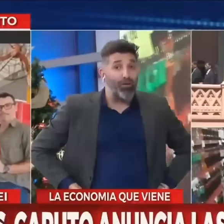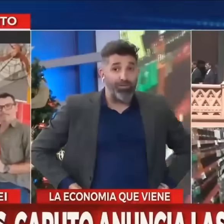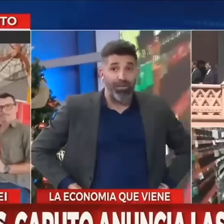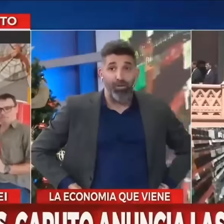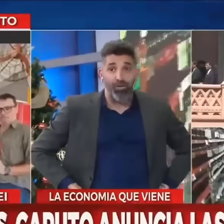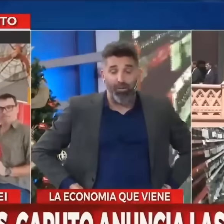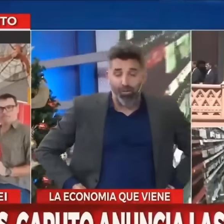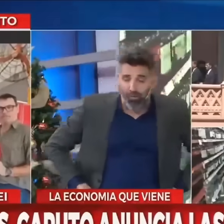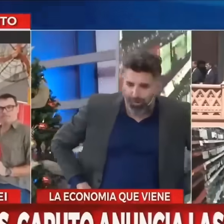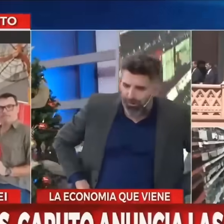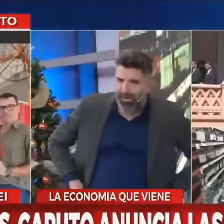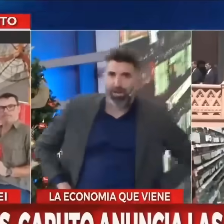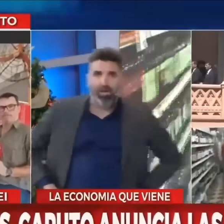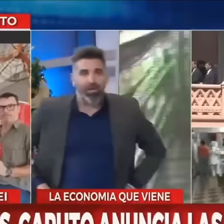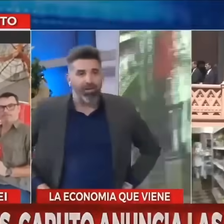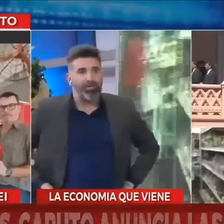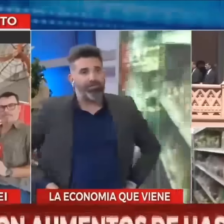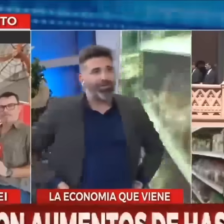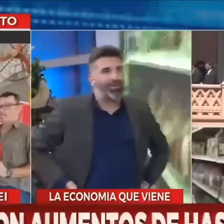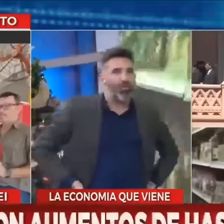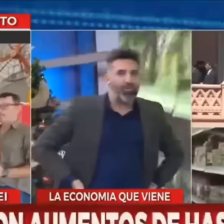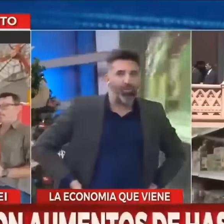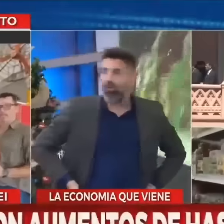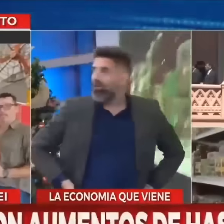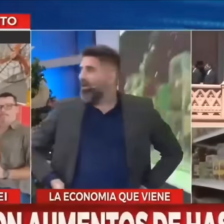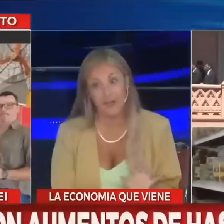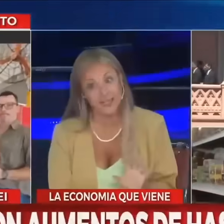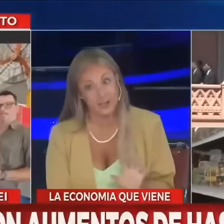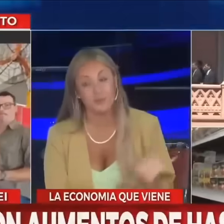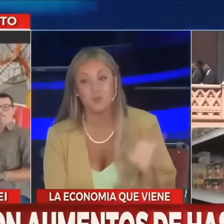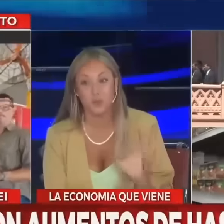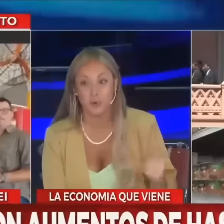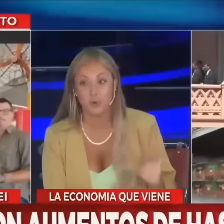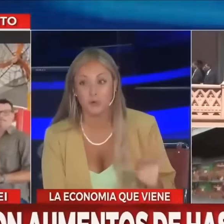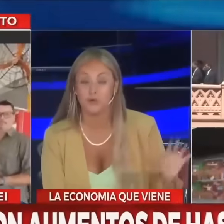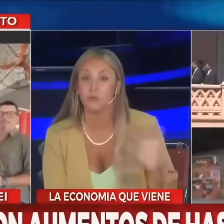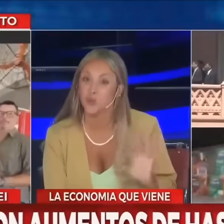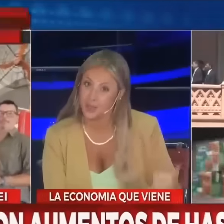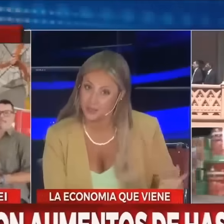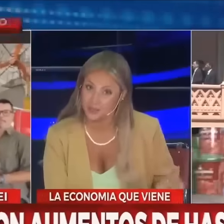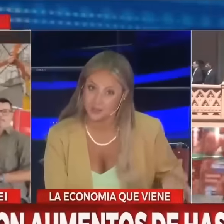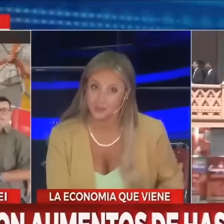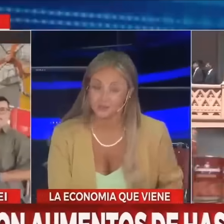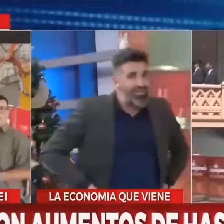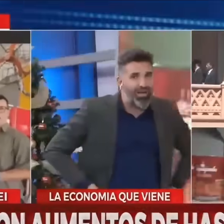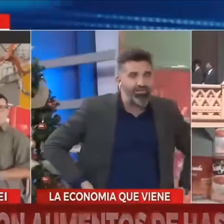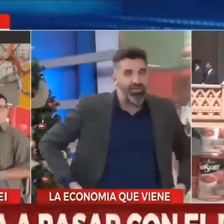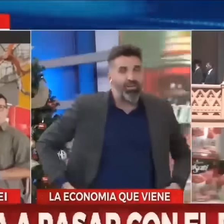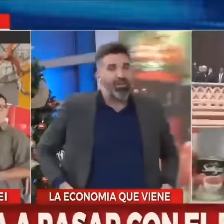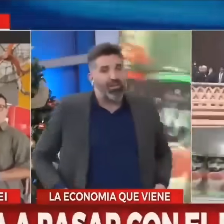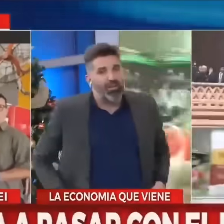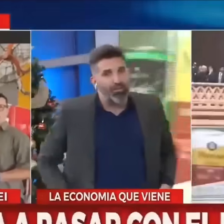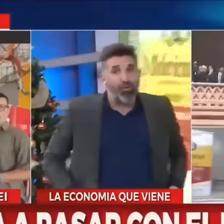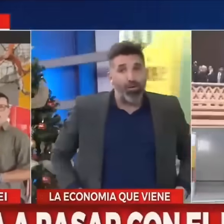verdad lo que decía de Moreno cuando Moreno era secretario de com y no hay oferta muchos prodos much hay góndolas